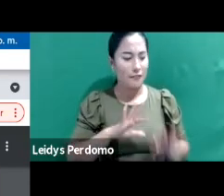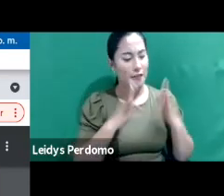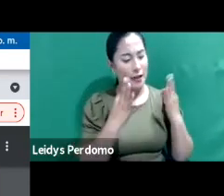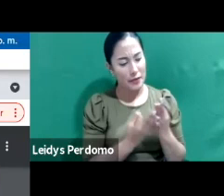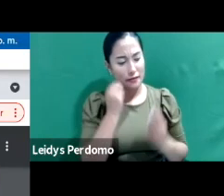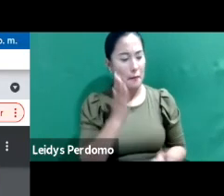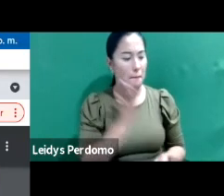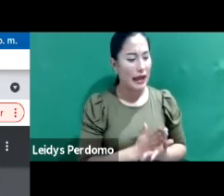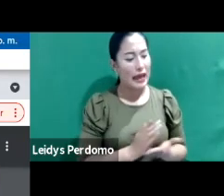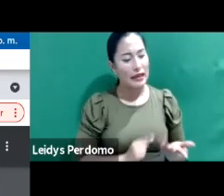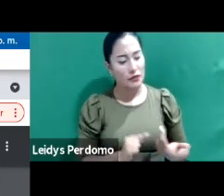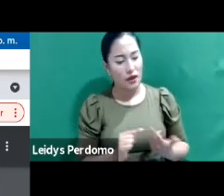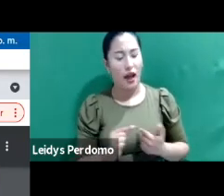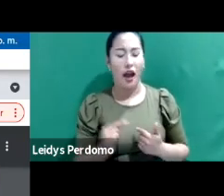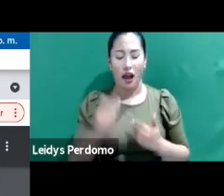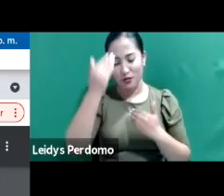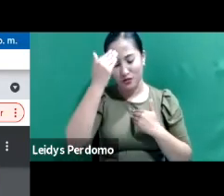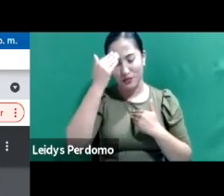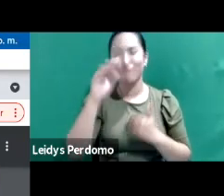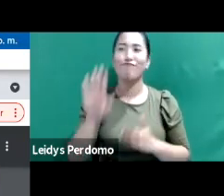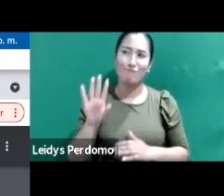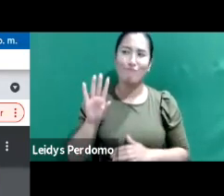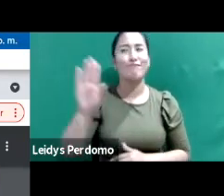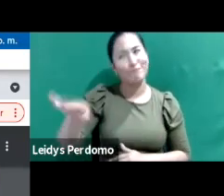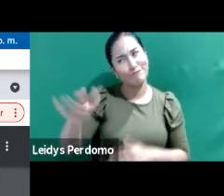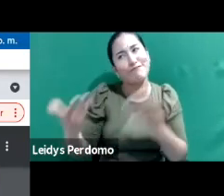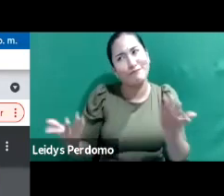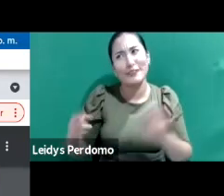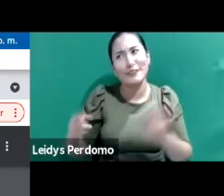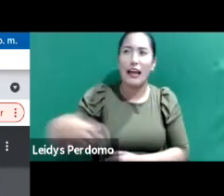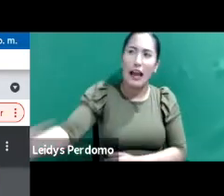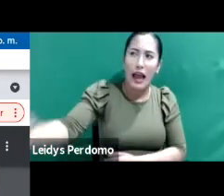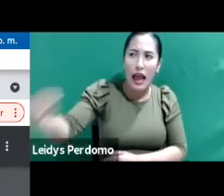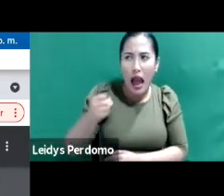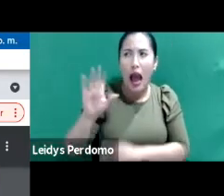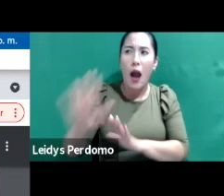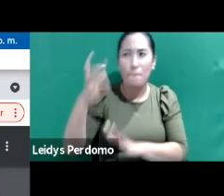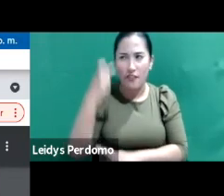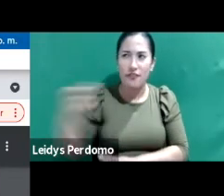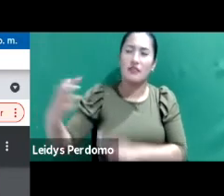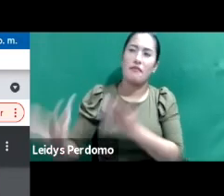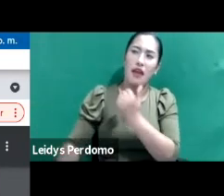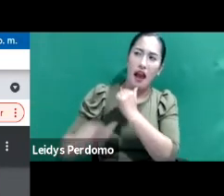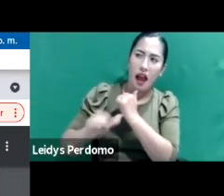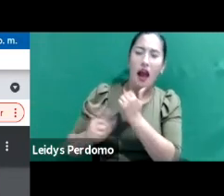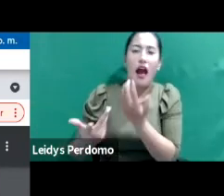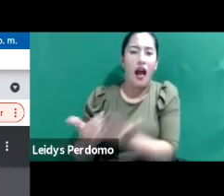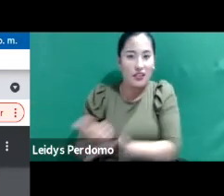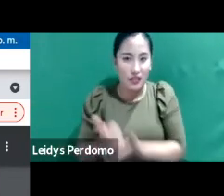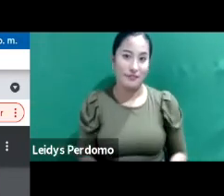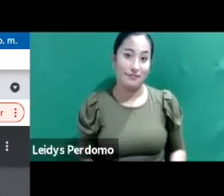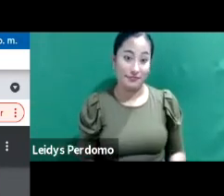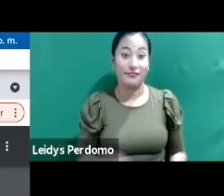una invitación a una intervención indicada si así se requiere, ¿vale? Y también este tipo de cursos también no solamente para las